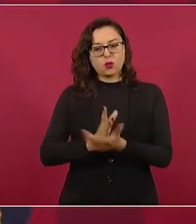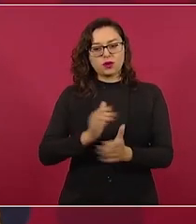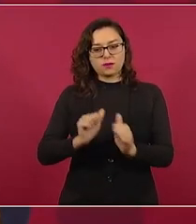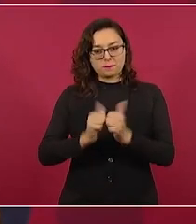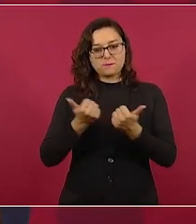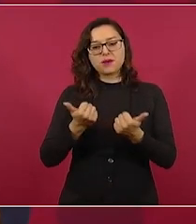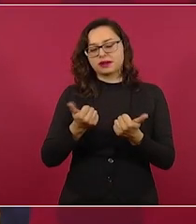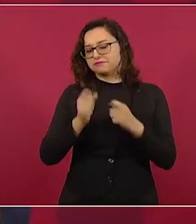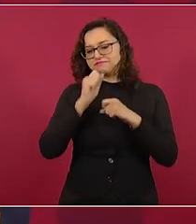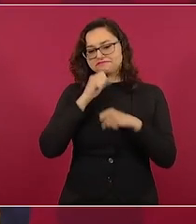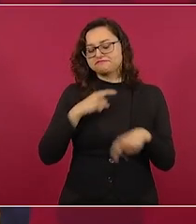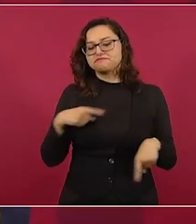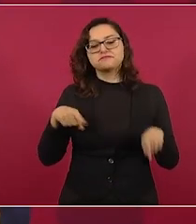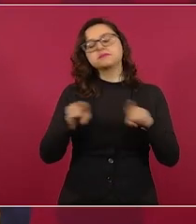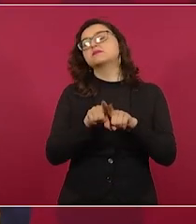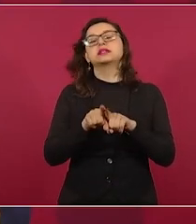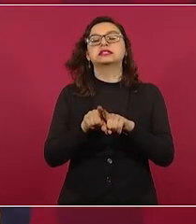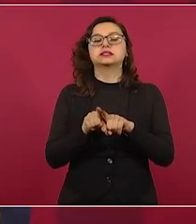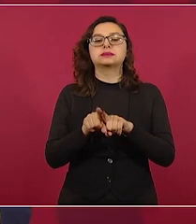También